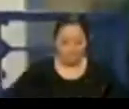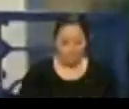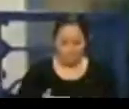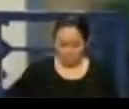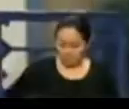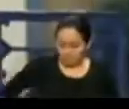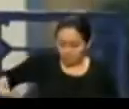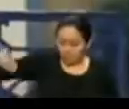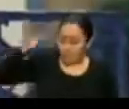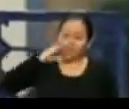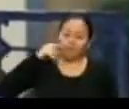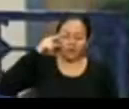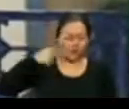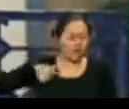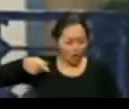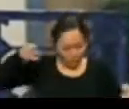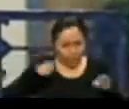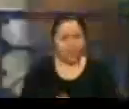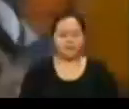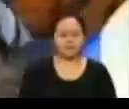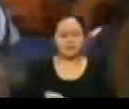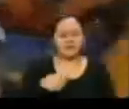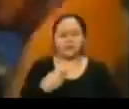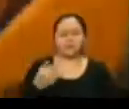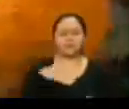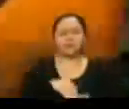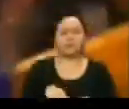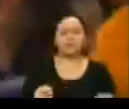exactamente lo mismo, compañeros.